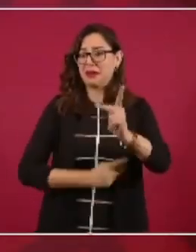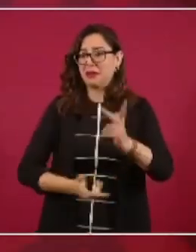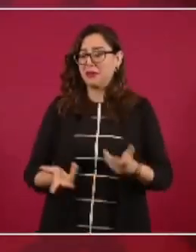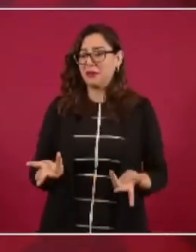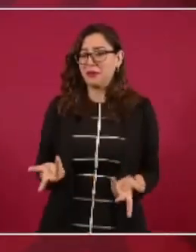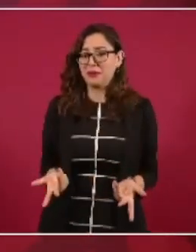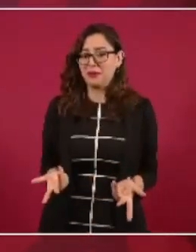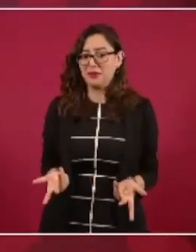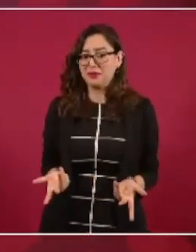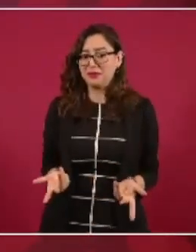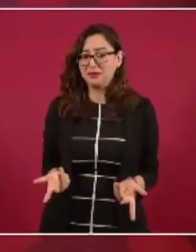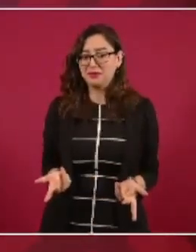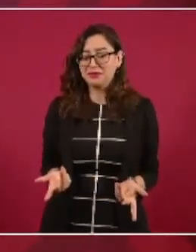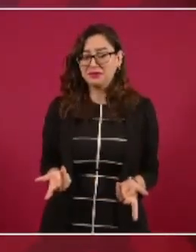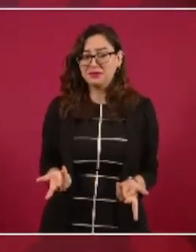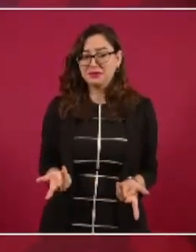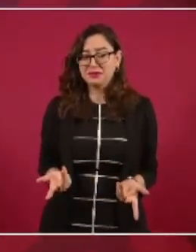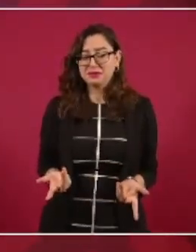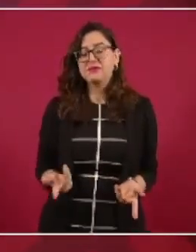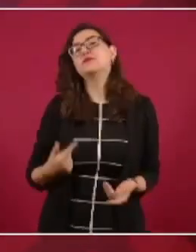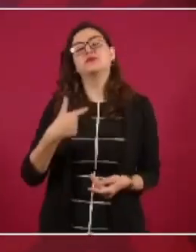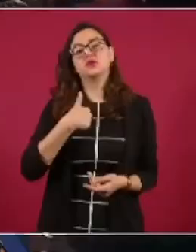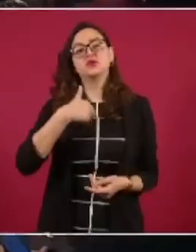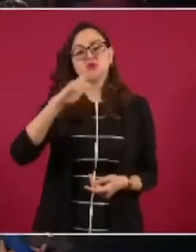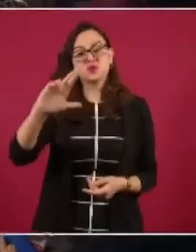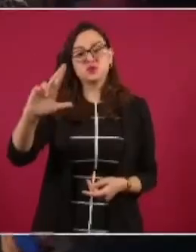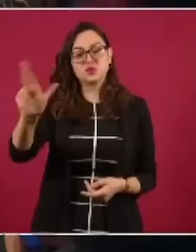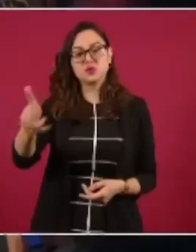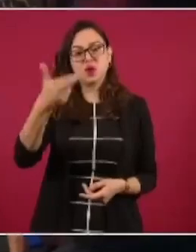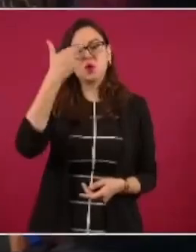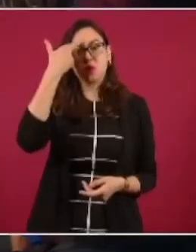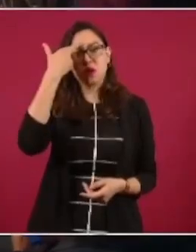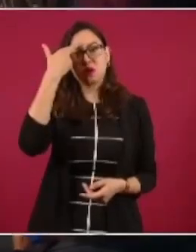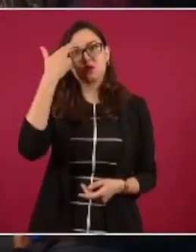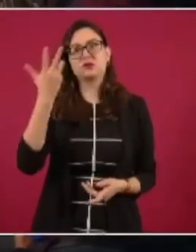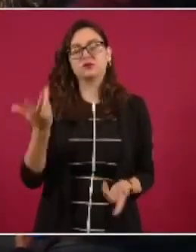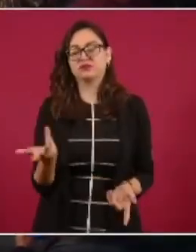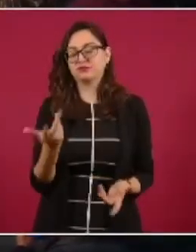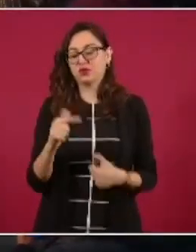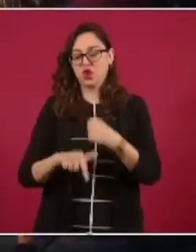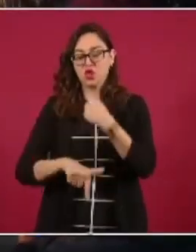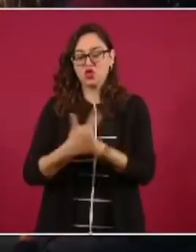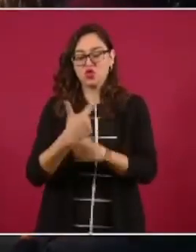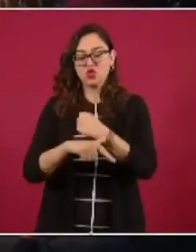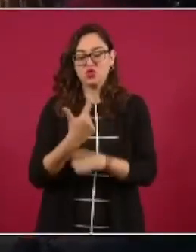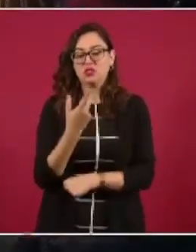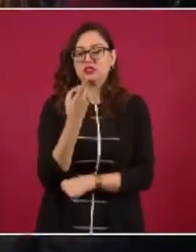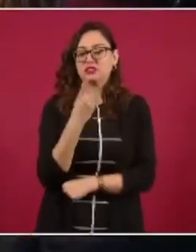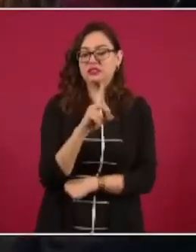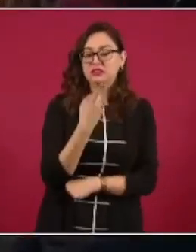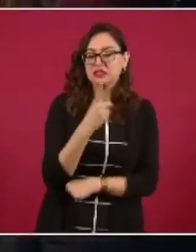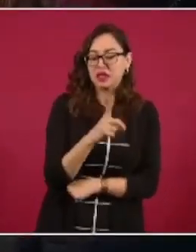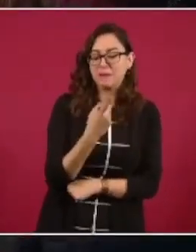Me acuerdo que era un 12 de diciembre, acabábamos de tener un debate